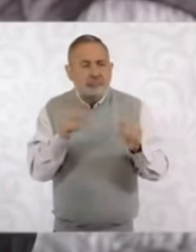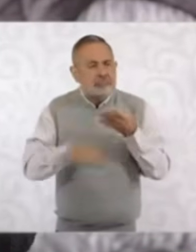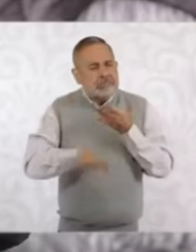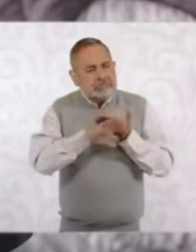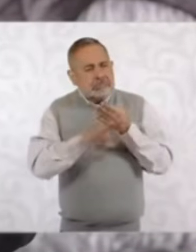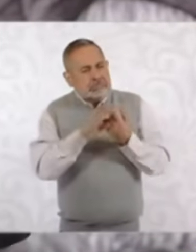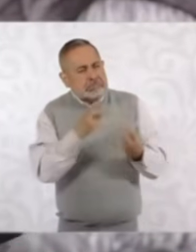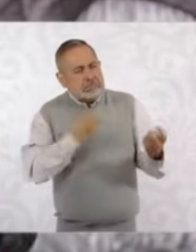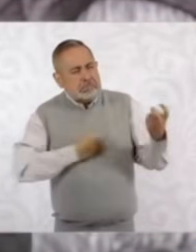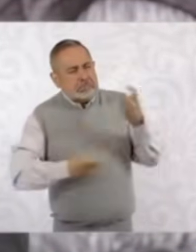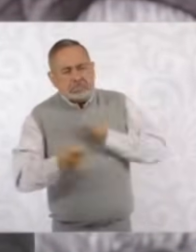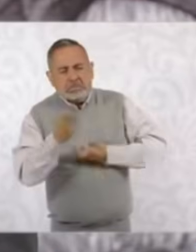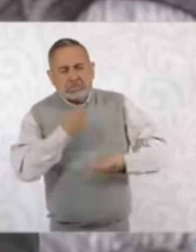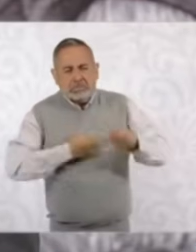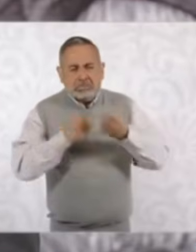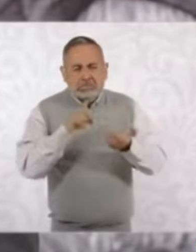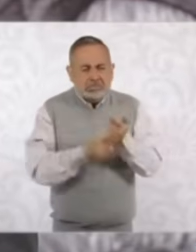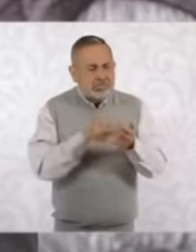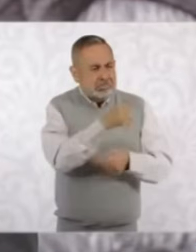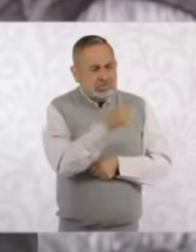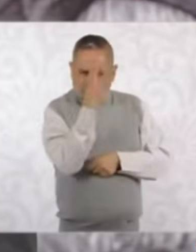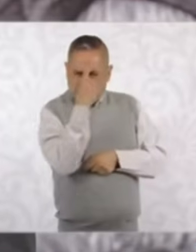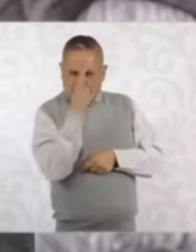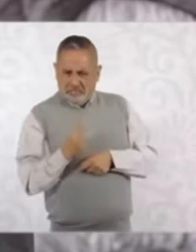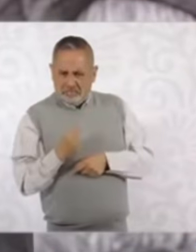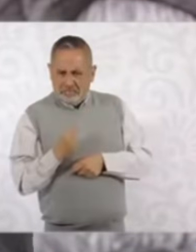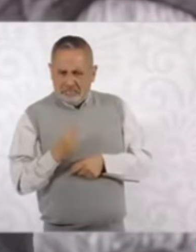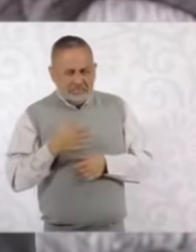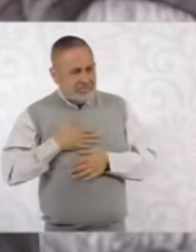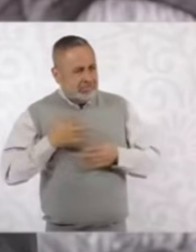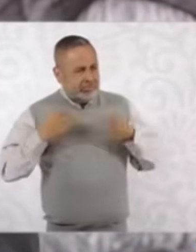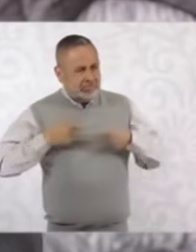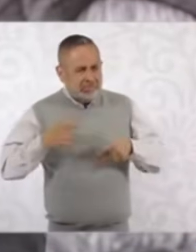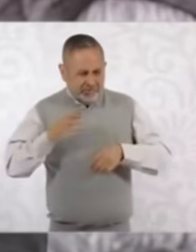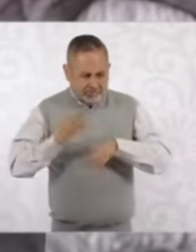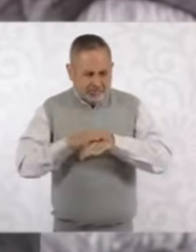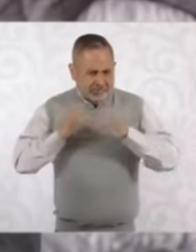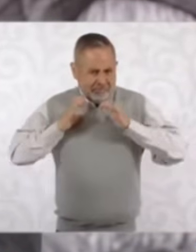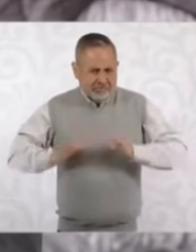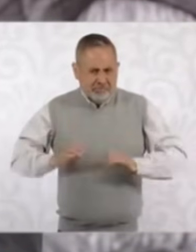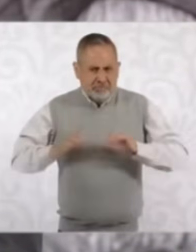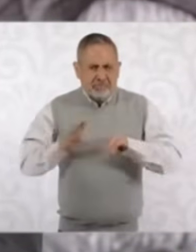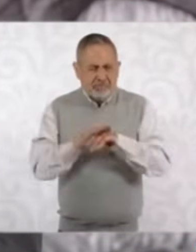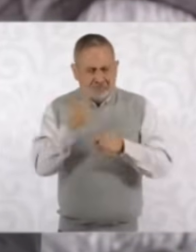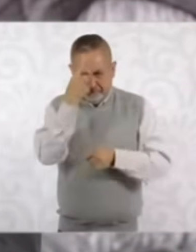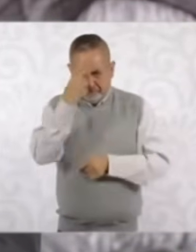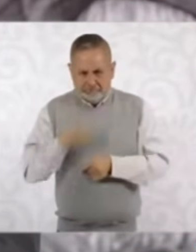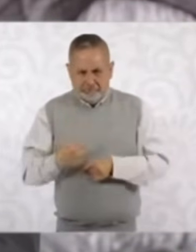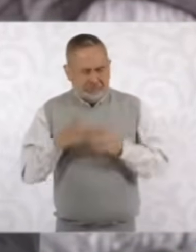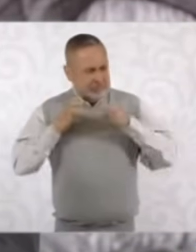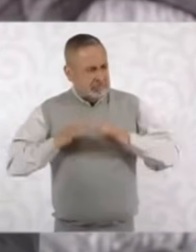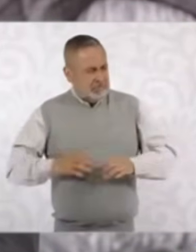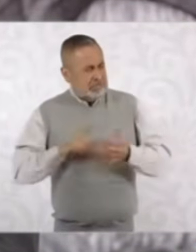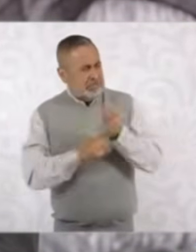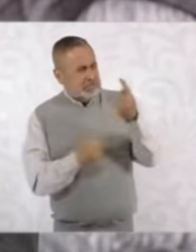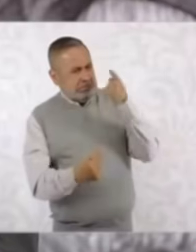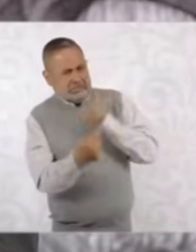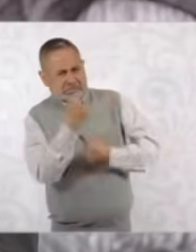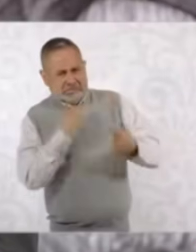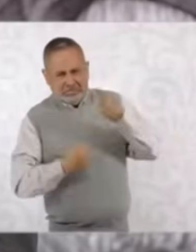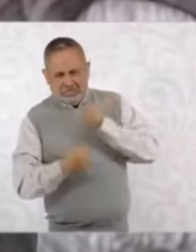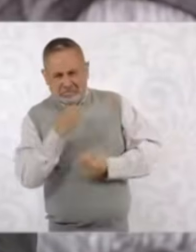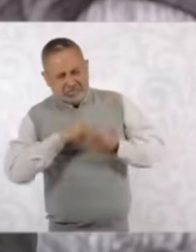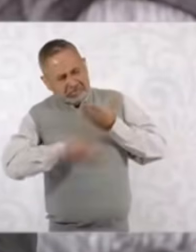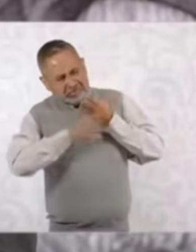de las expresiones que denigraban mi persona por mi físico, por mi apariencia. El Instituto Nacional